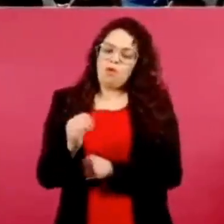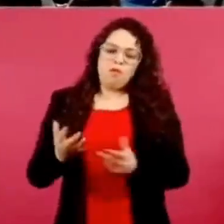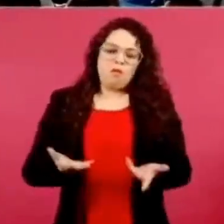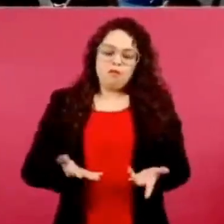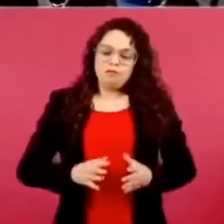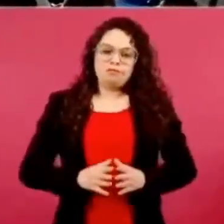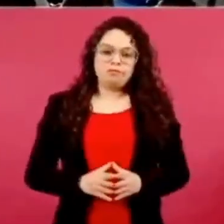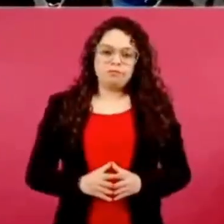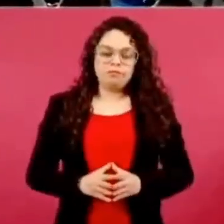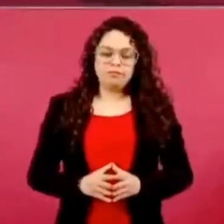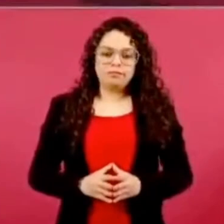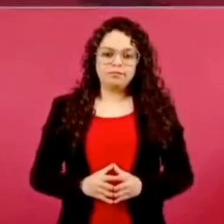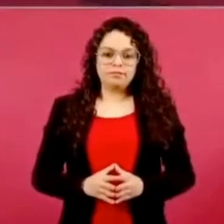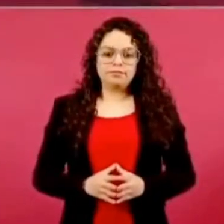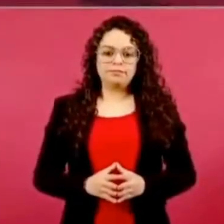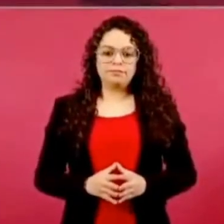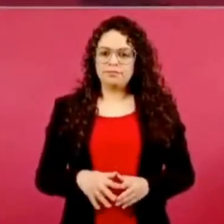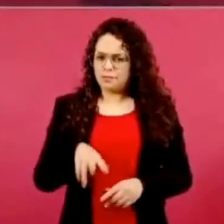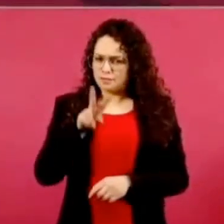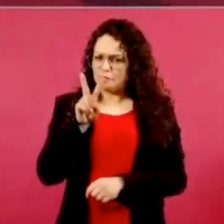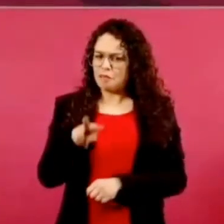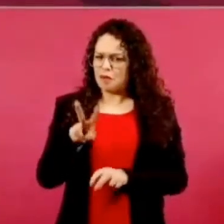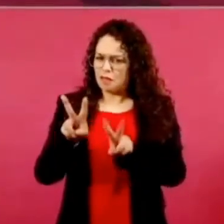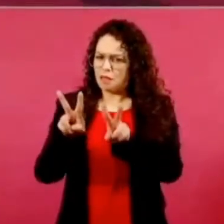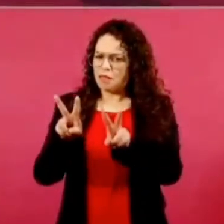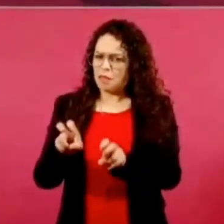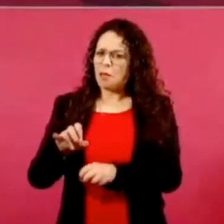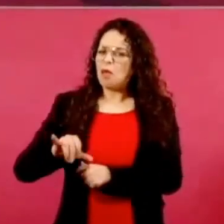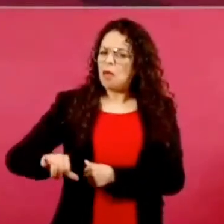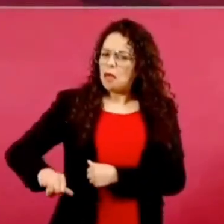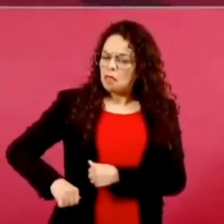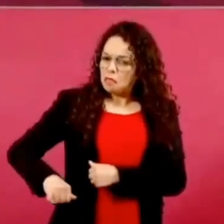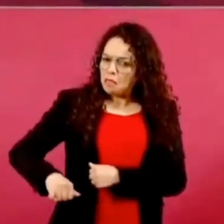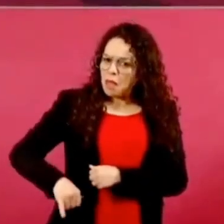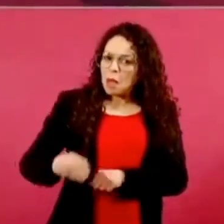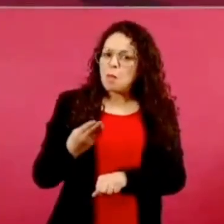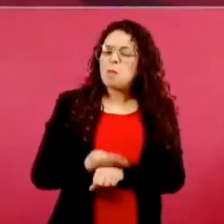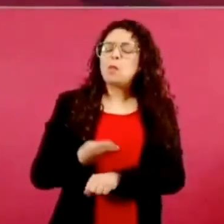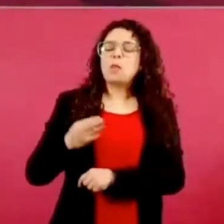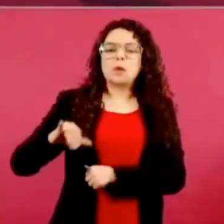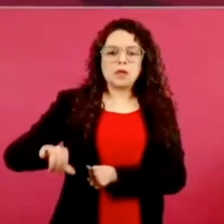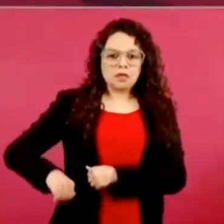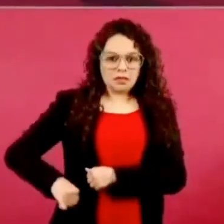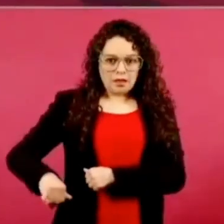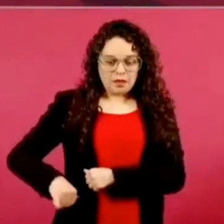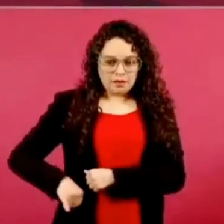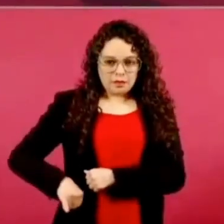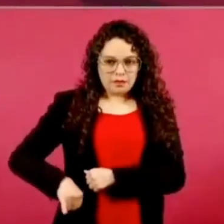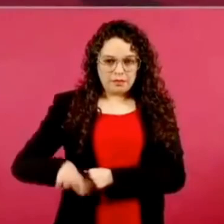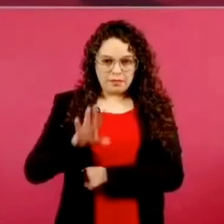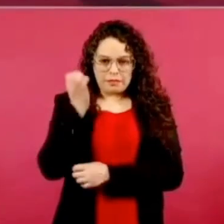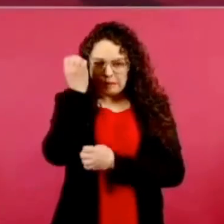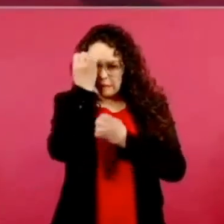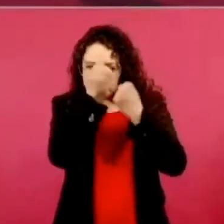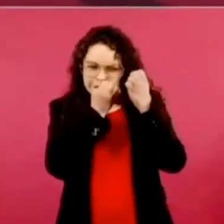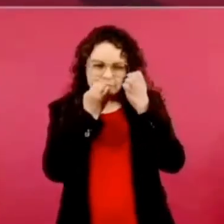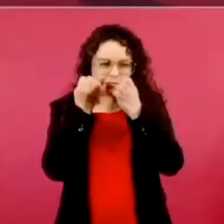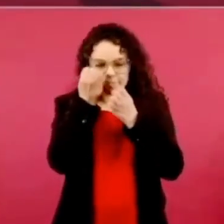son cosas interesantes, ¿no?, en el análisis. Una, lo que significa la democracia